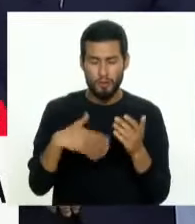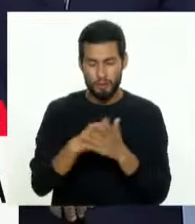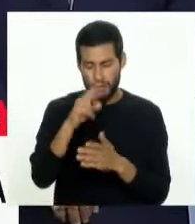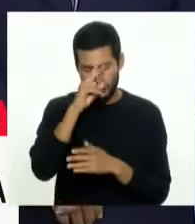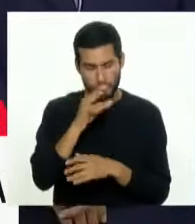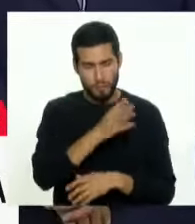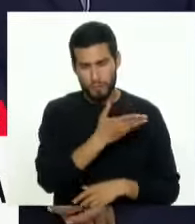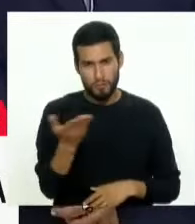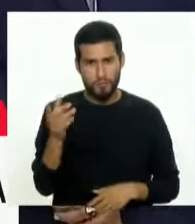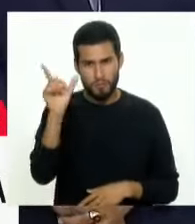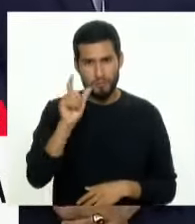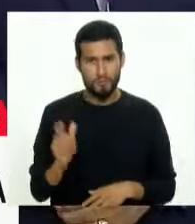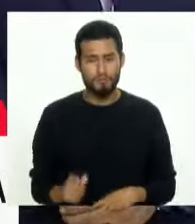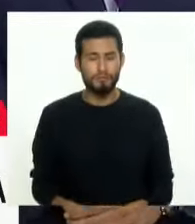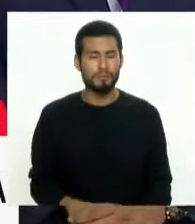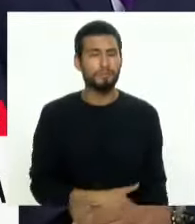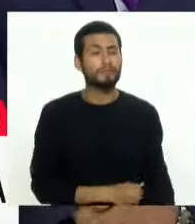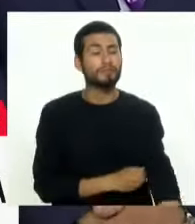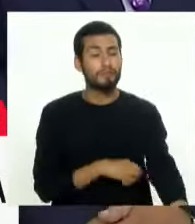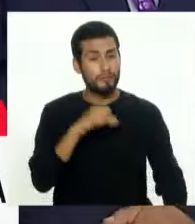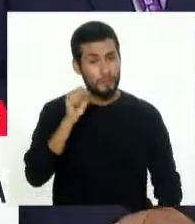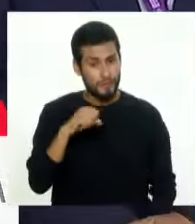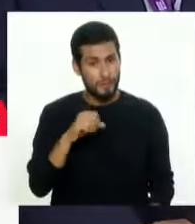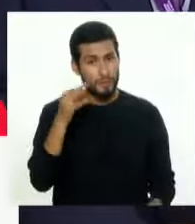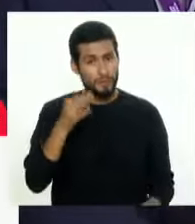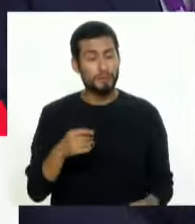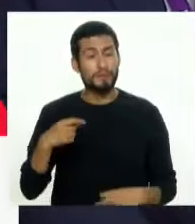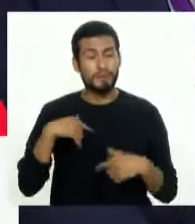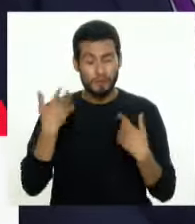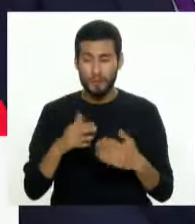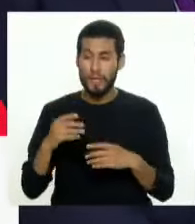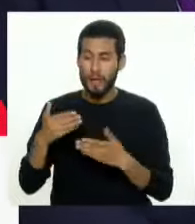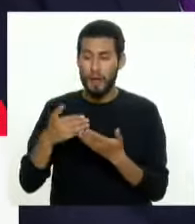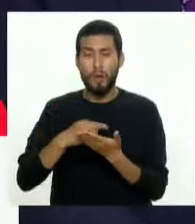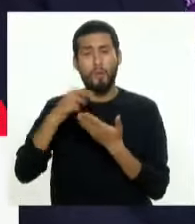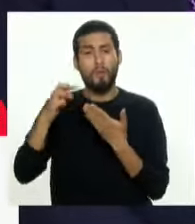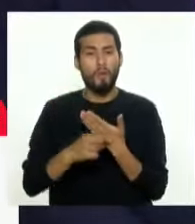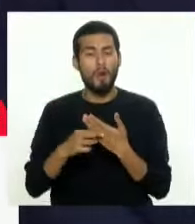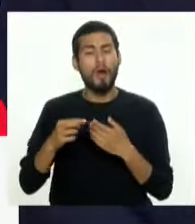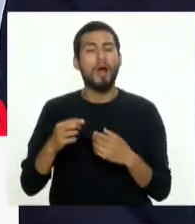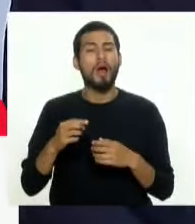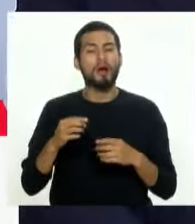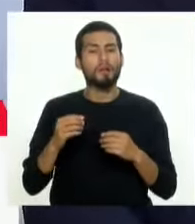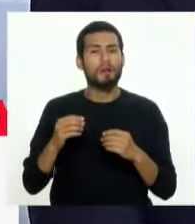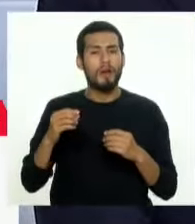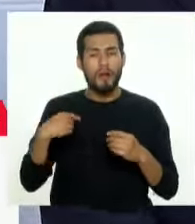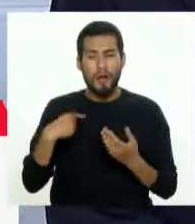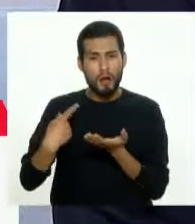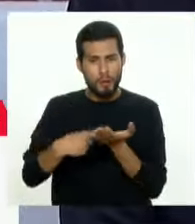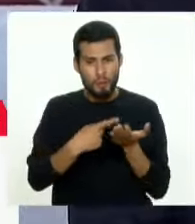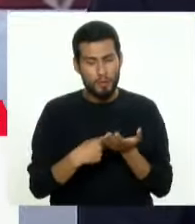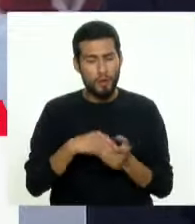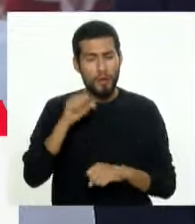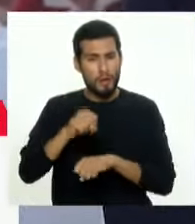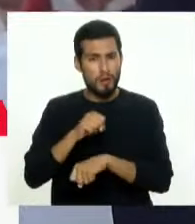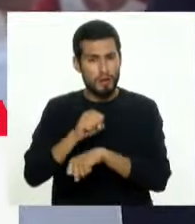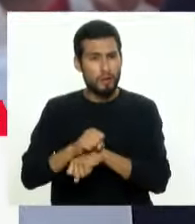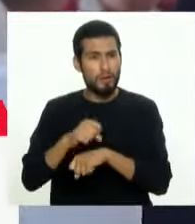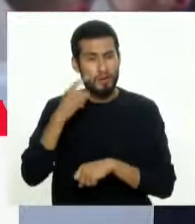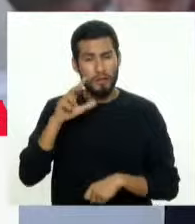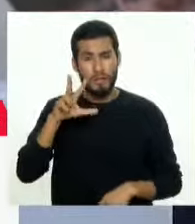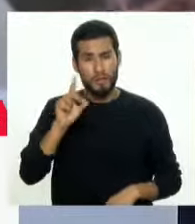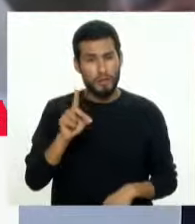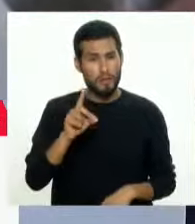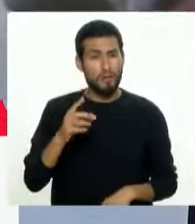Perú. Sí, efectivamente, se ha reprogramado la audiencia que estaba fijada para el